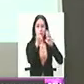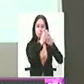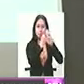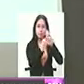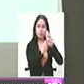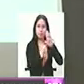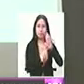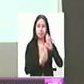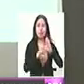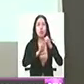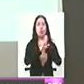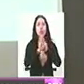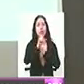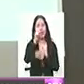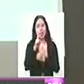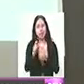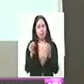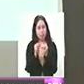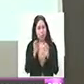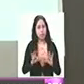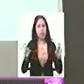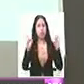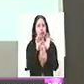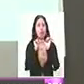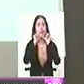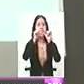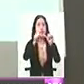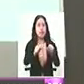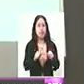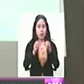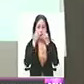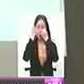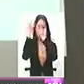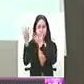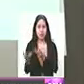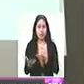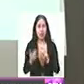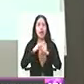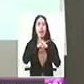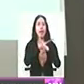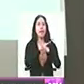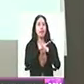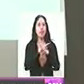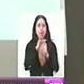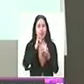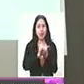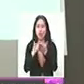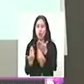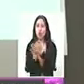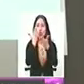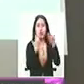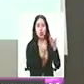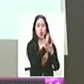ser cada vez más importantes para impedir, evitar de que nuevos casos y